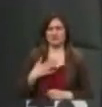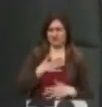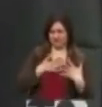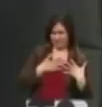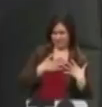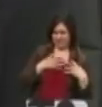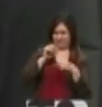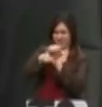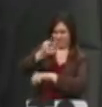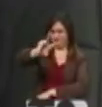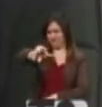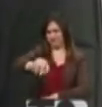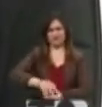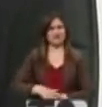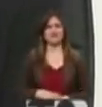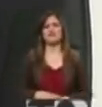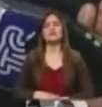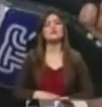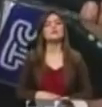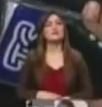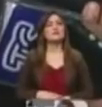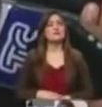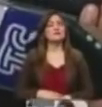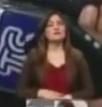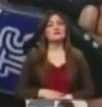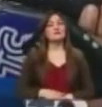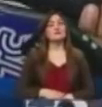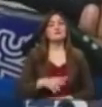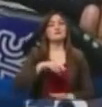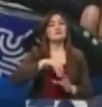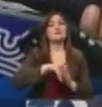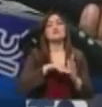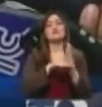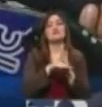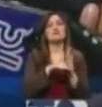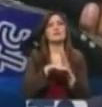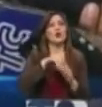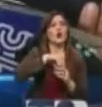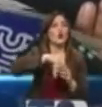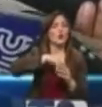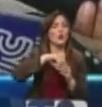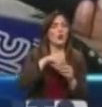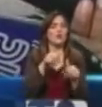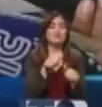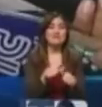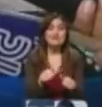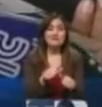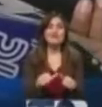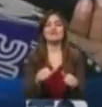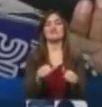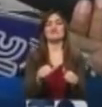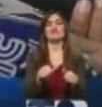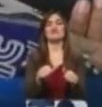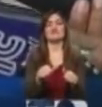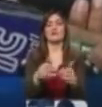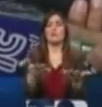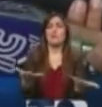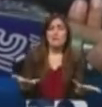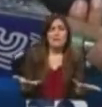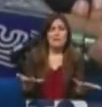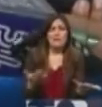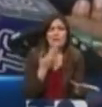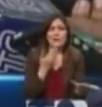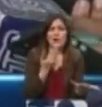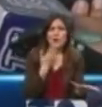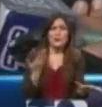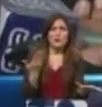glosa y dice que hay formas de recuperar. Si los dineros están en las cuentas, en la tesorería, en la caja fiscal, ¿cómo es posible